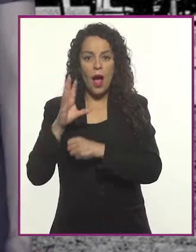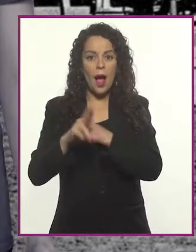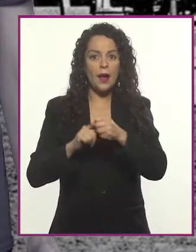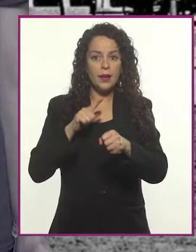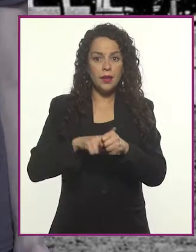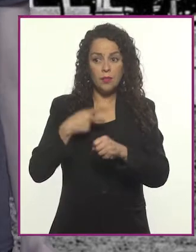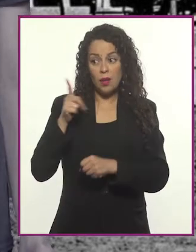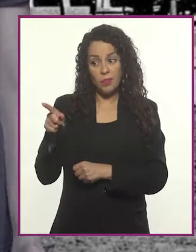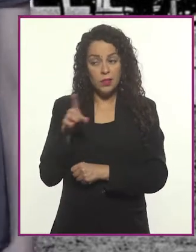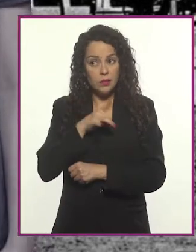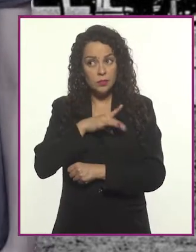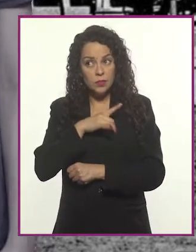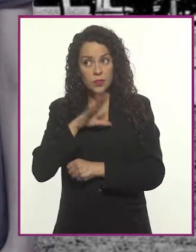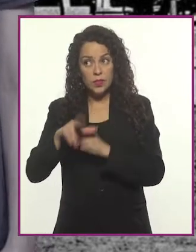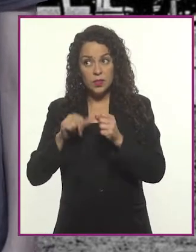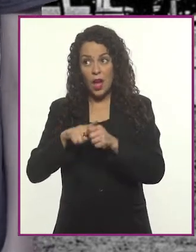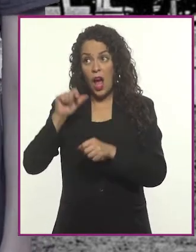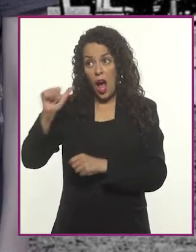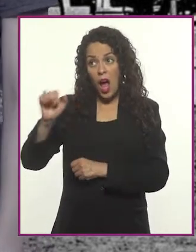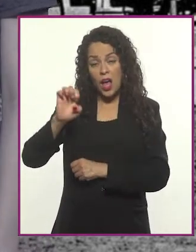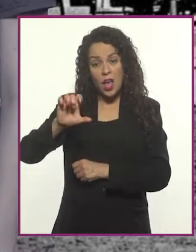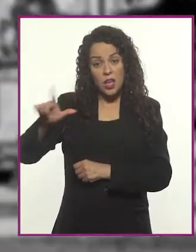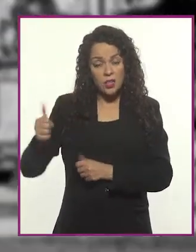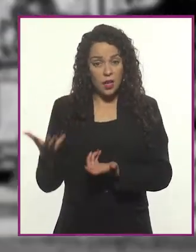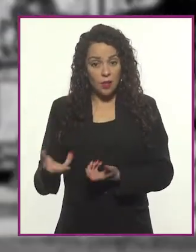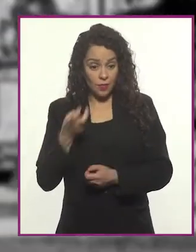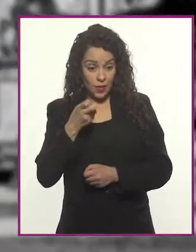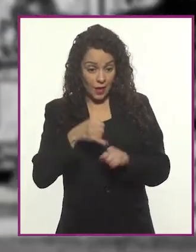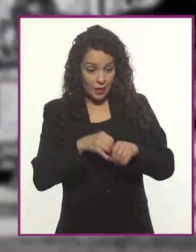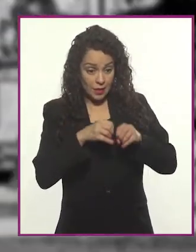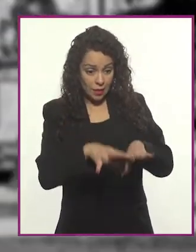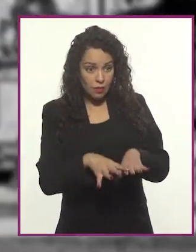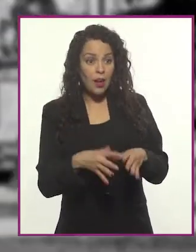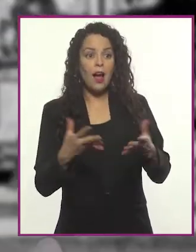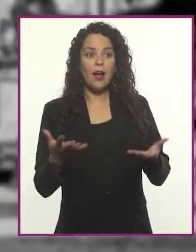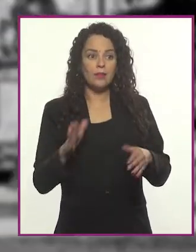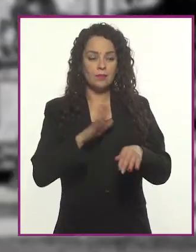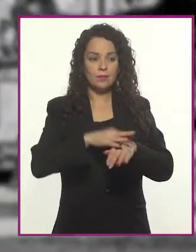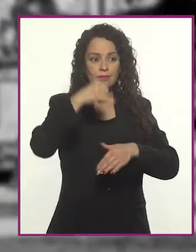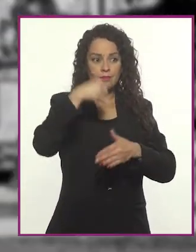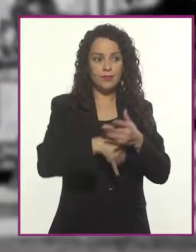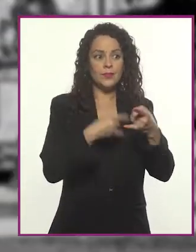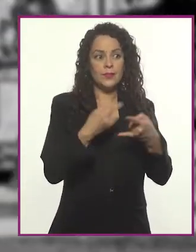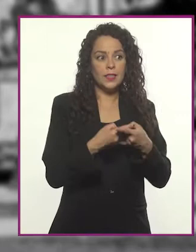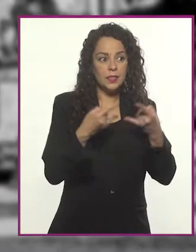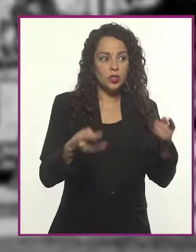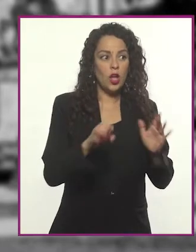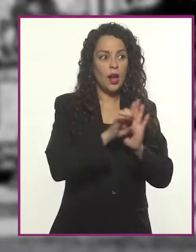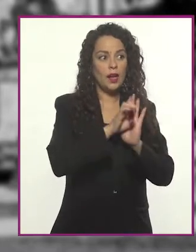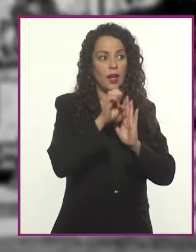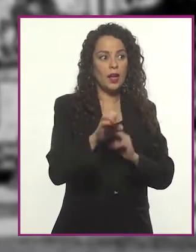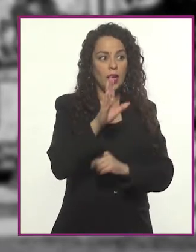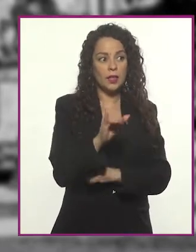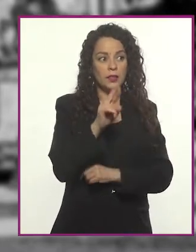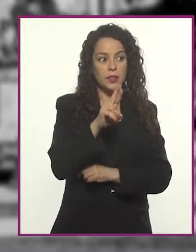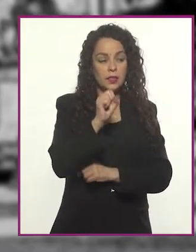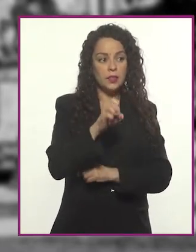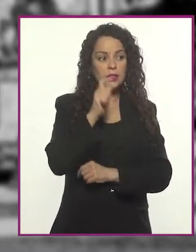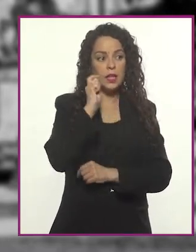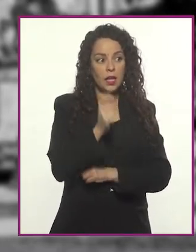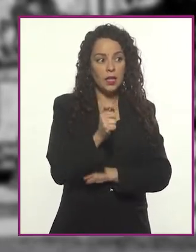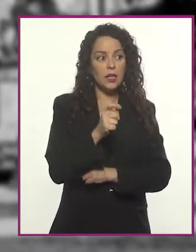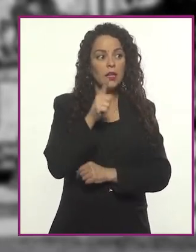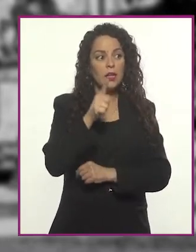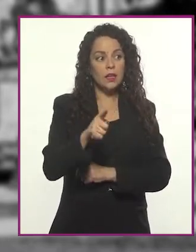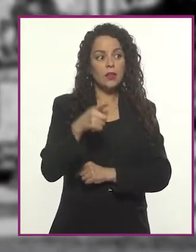pesar de que estos le tienen miedo. Esas capas de información le dan profundidad a una historia. Por ejemplo, Circe fue una hechicera en la